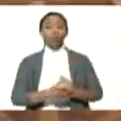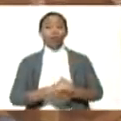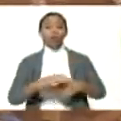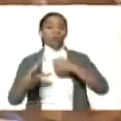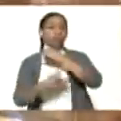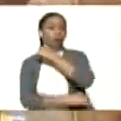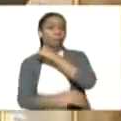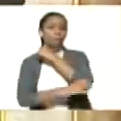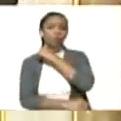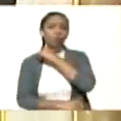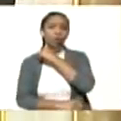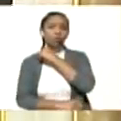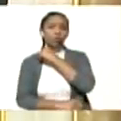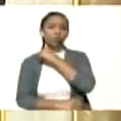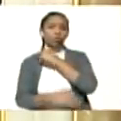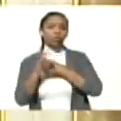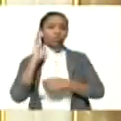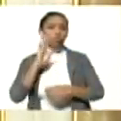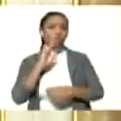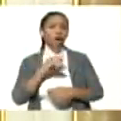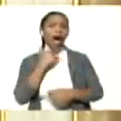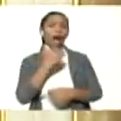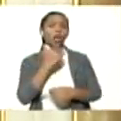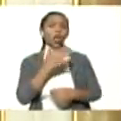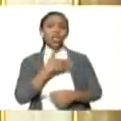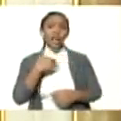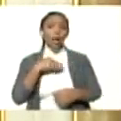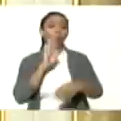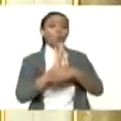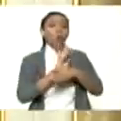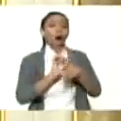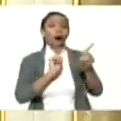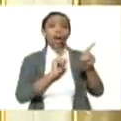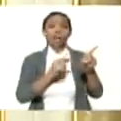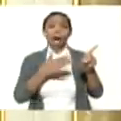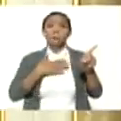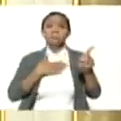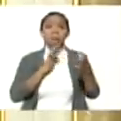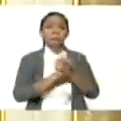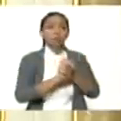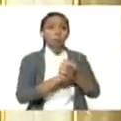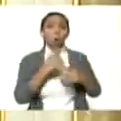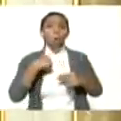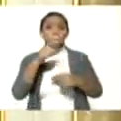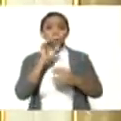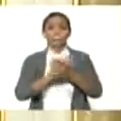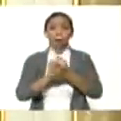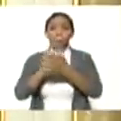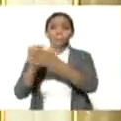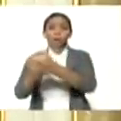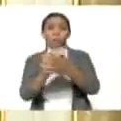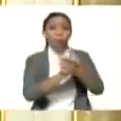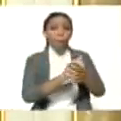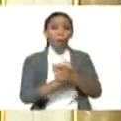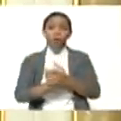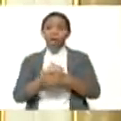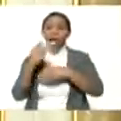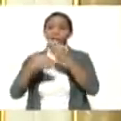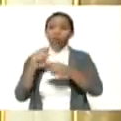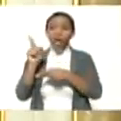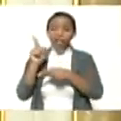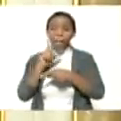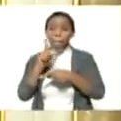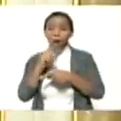corruptor, donde alguien trata de proteger al otro porque es mi amigo o amigo de mi amigo, aunque haya hecho algo